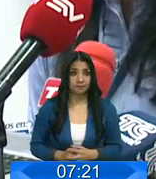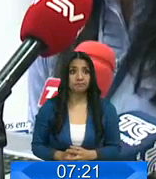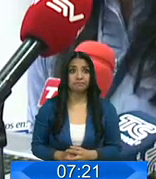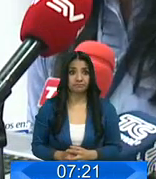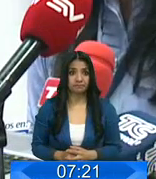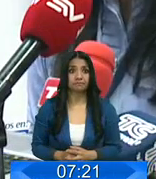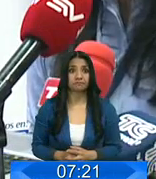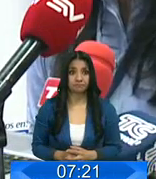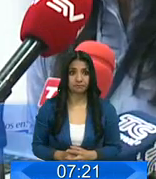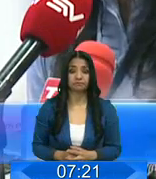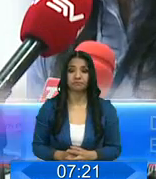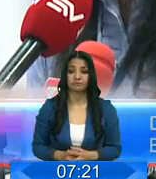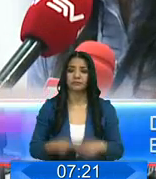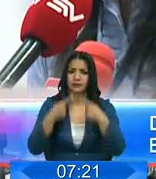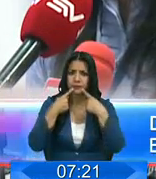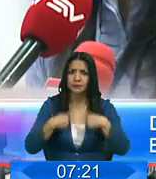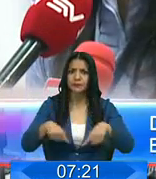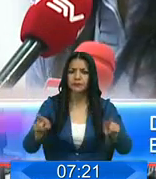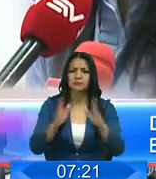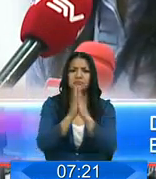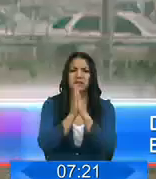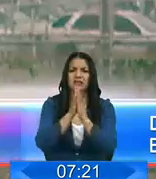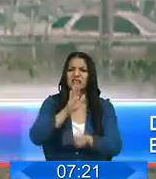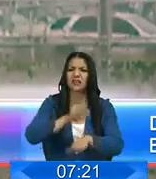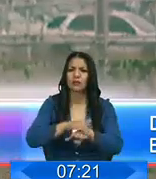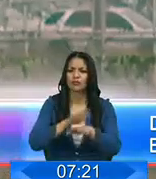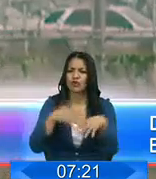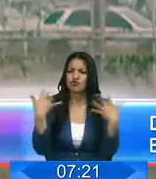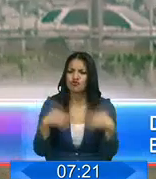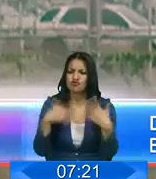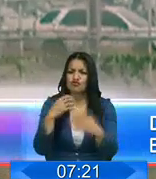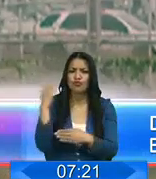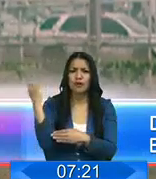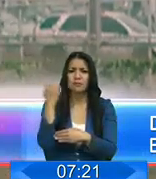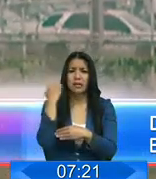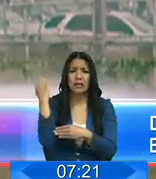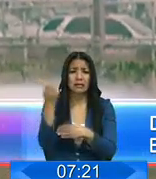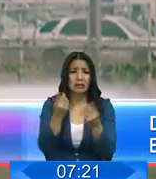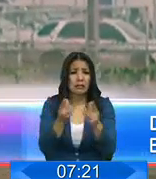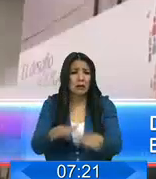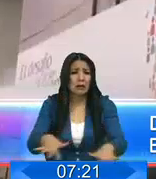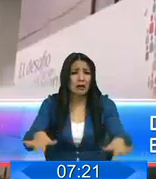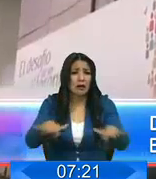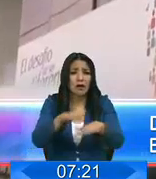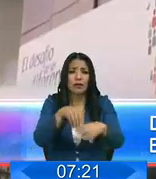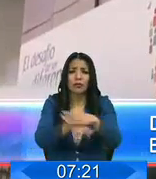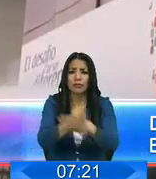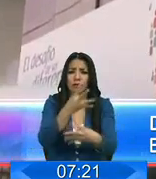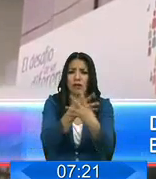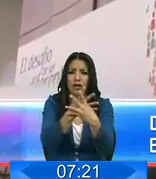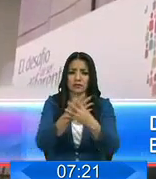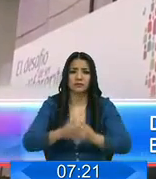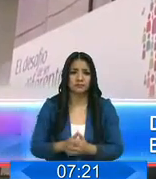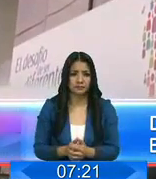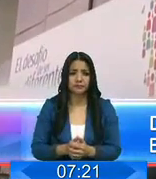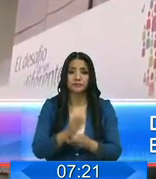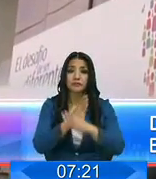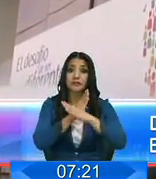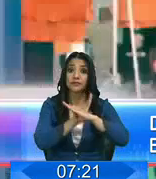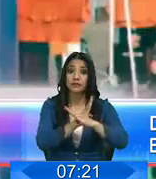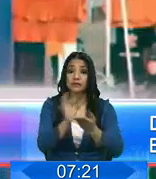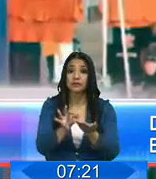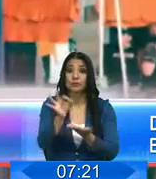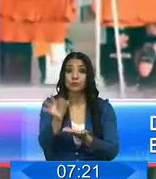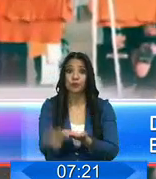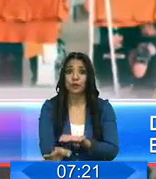lo realizan ante la grave situación que se vive dentro de los centros de rehabilitación social del país. Según los datos recogidos por la Defensoría,